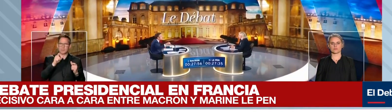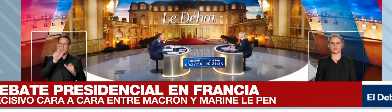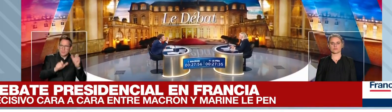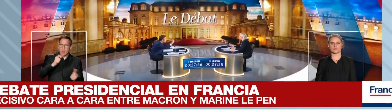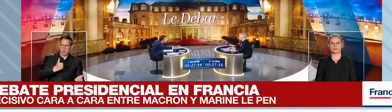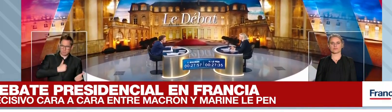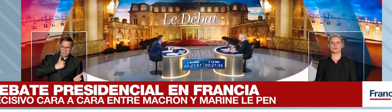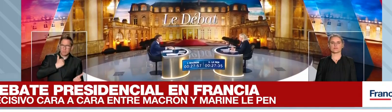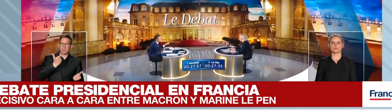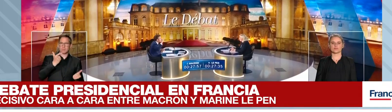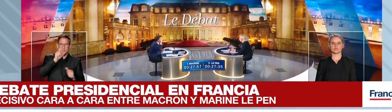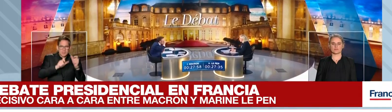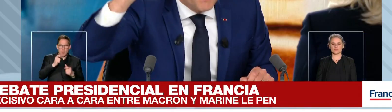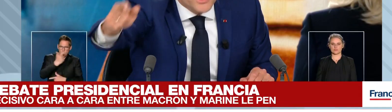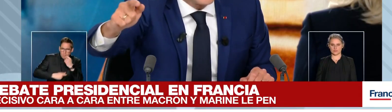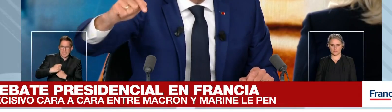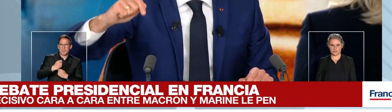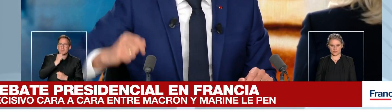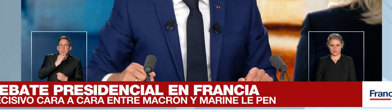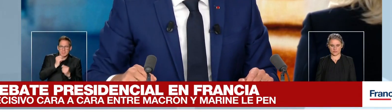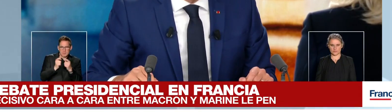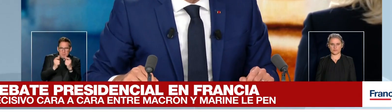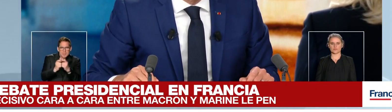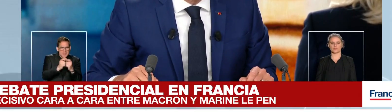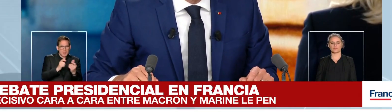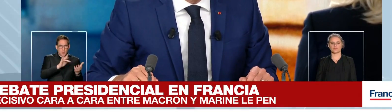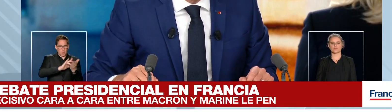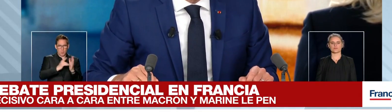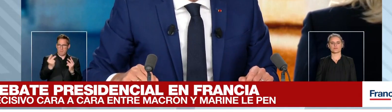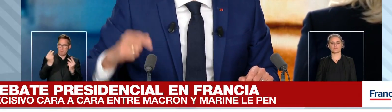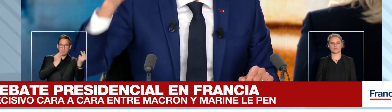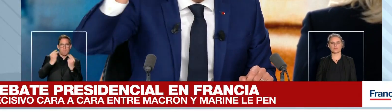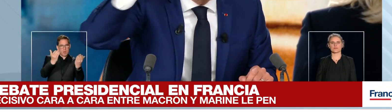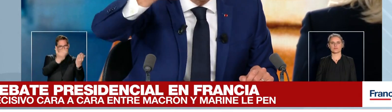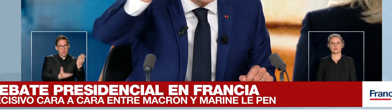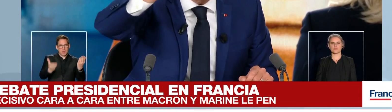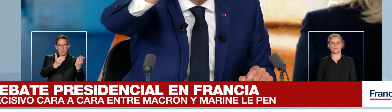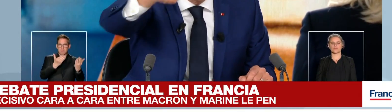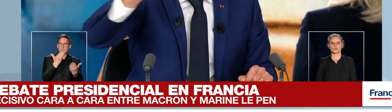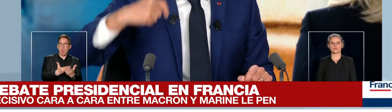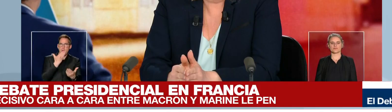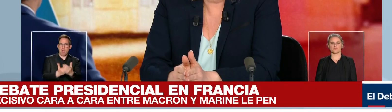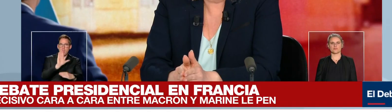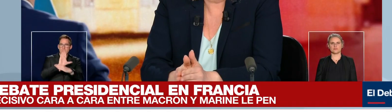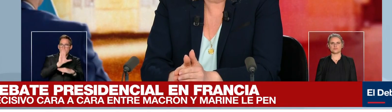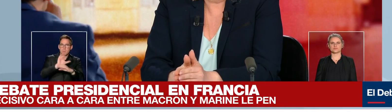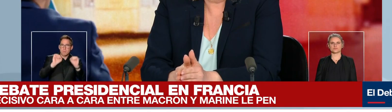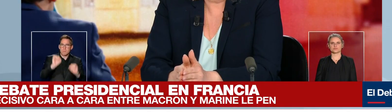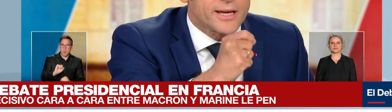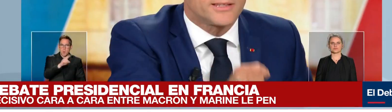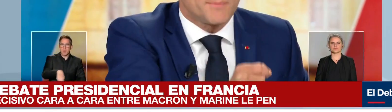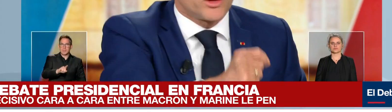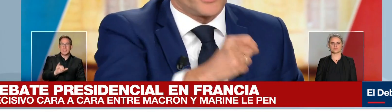los artesanos, a los comerciantes, a los dueños de restaurante, a los industriales que nos escuchan hoy, vengan aquí, vengan a hablar con